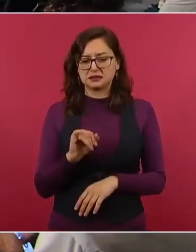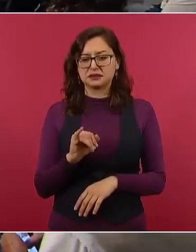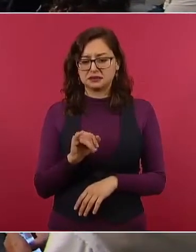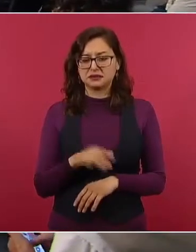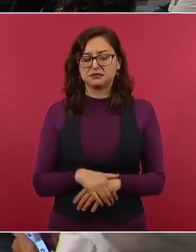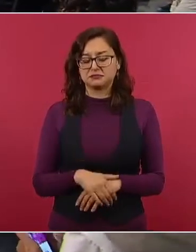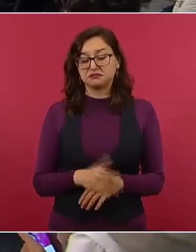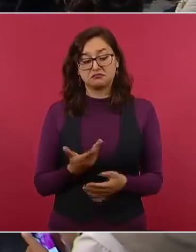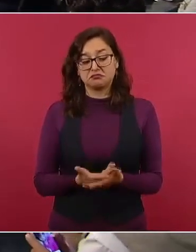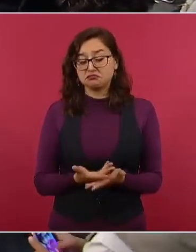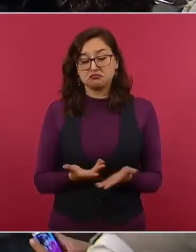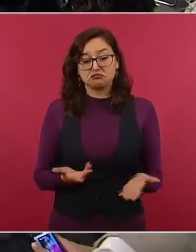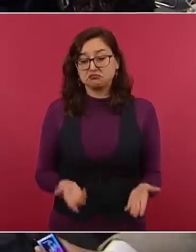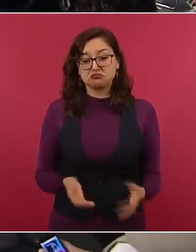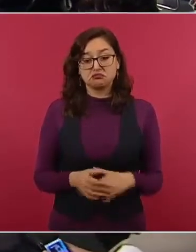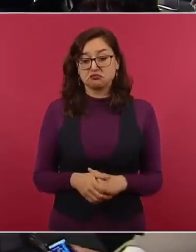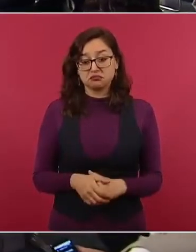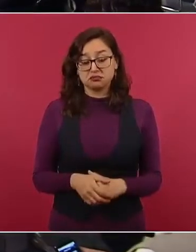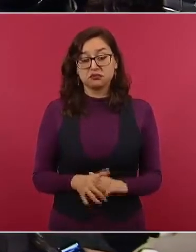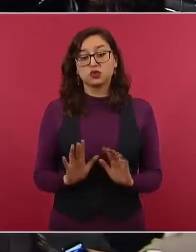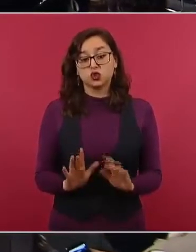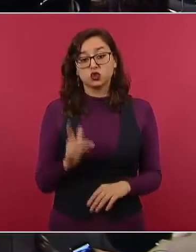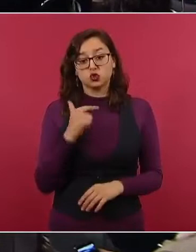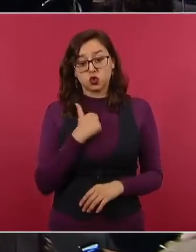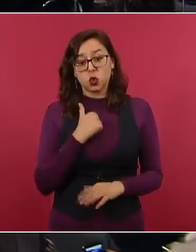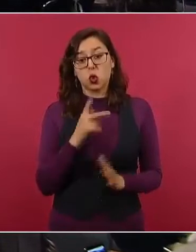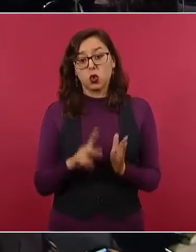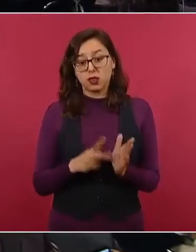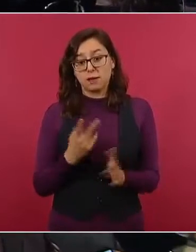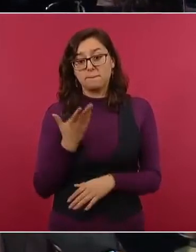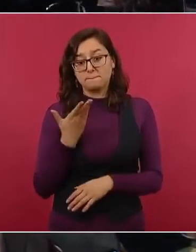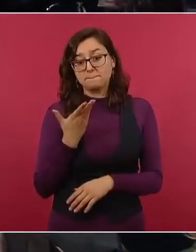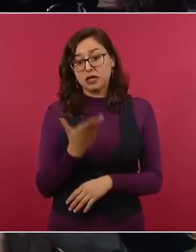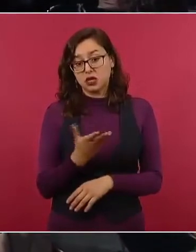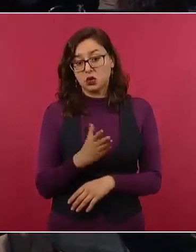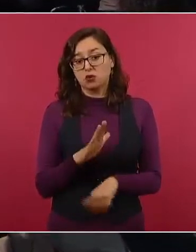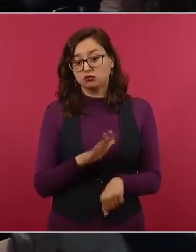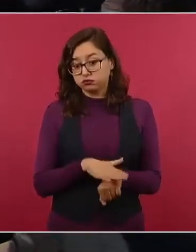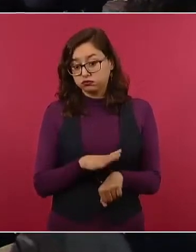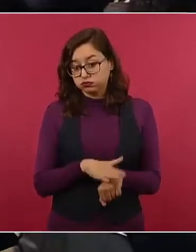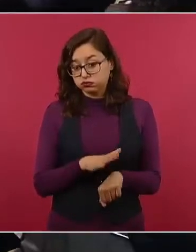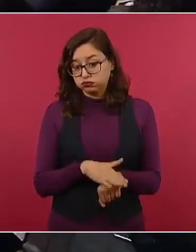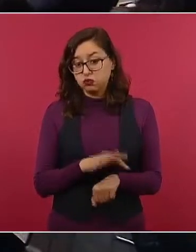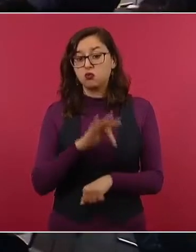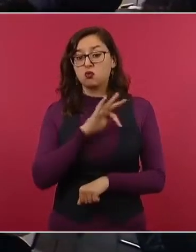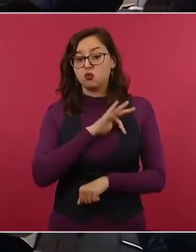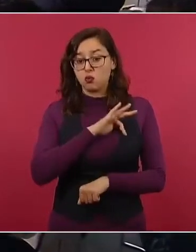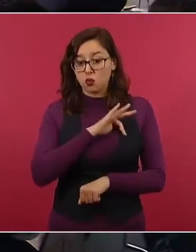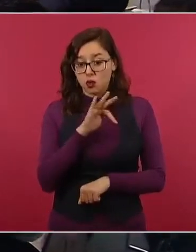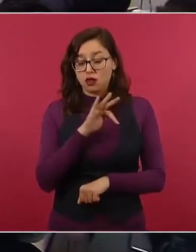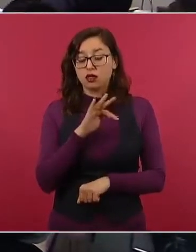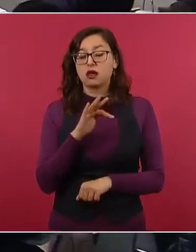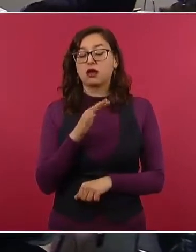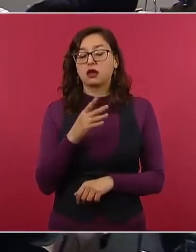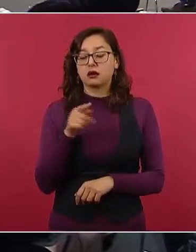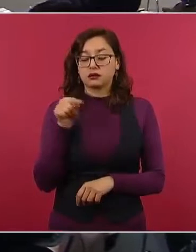ejemplo, Veracruz. Entonces, ahí sí yo pediría nuevamente un llamado para ver si es posible que los trabajadores portuarios